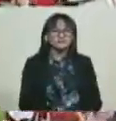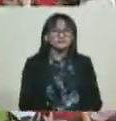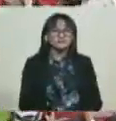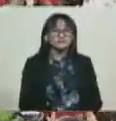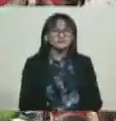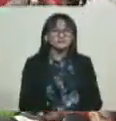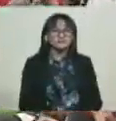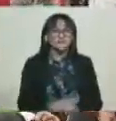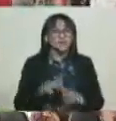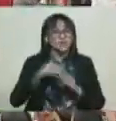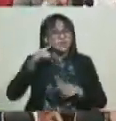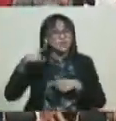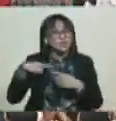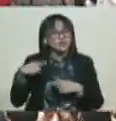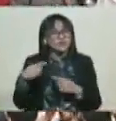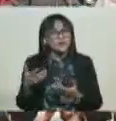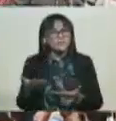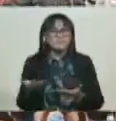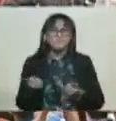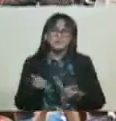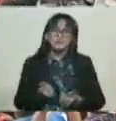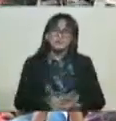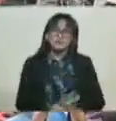y todos los días le pido